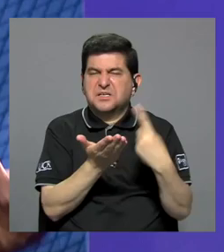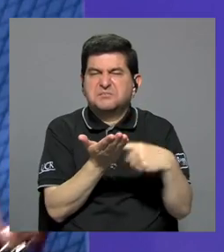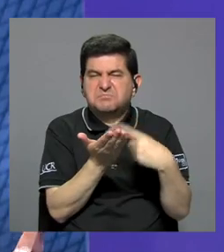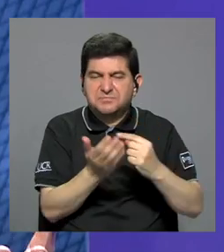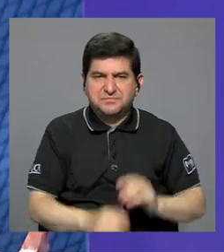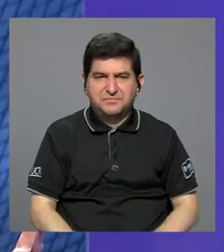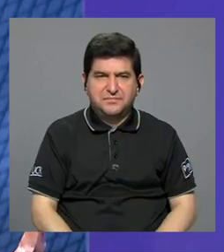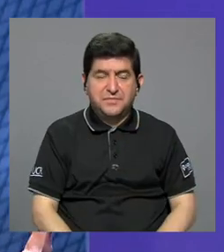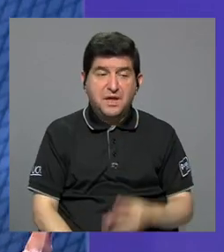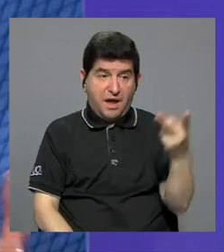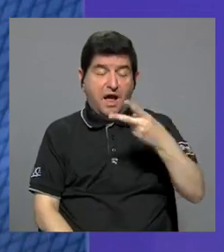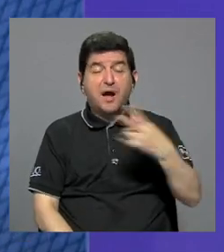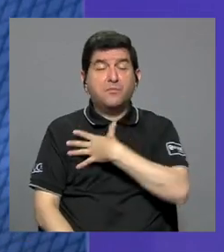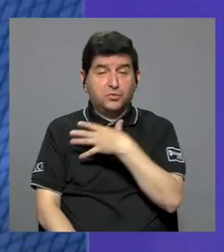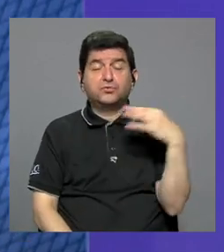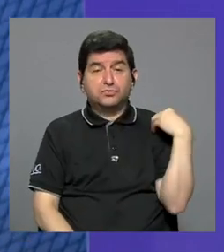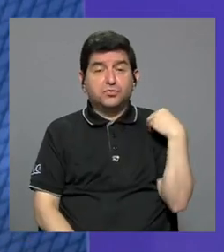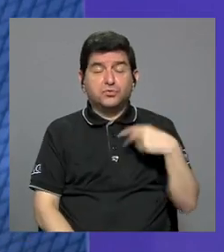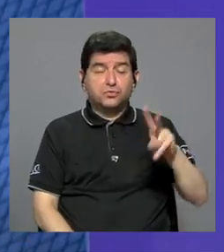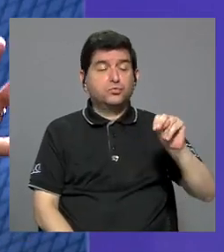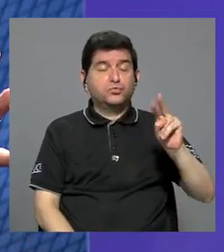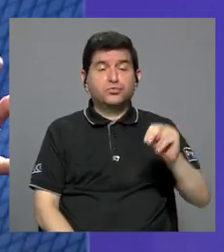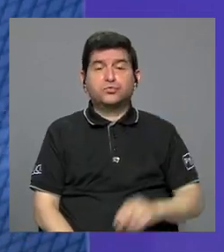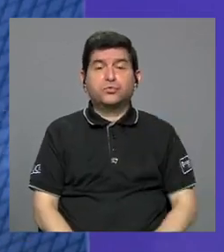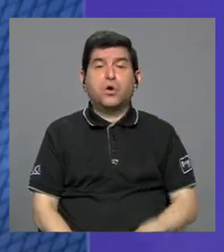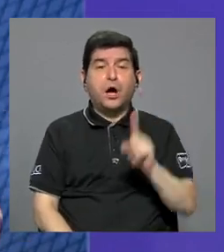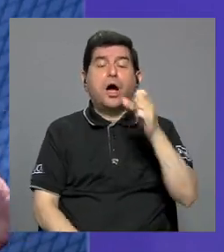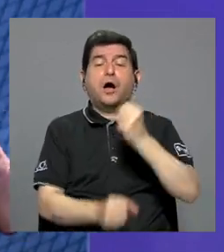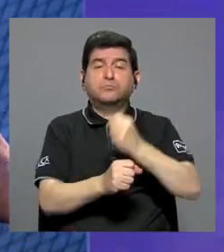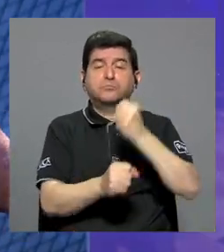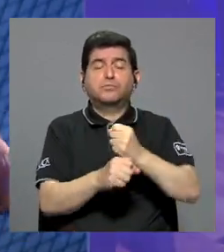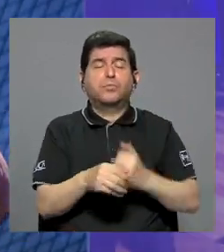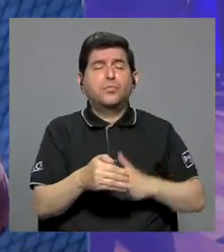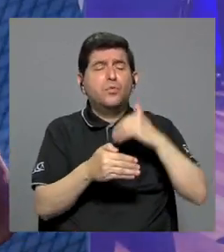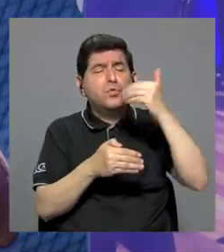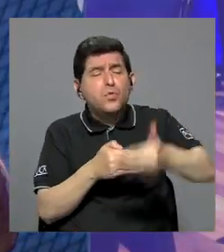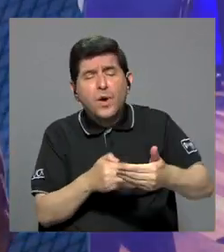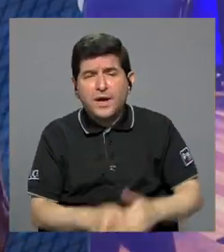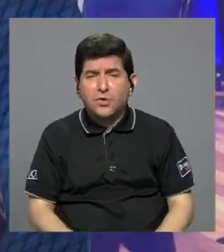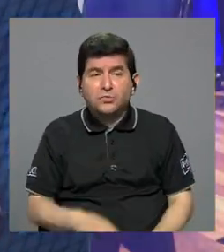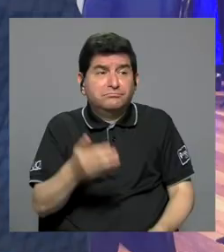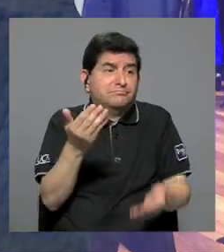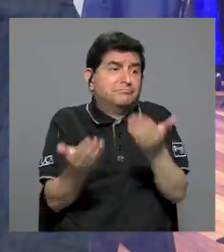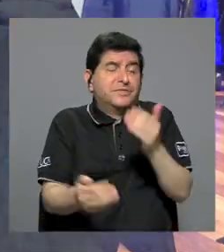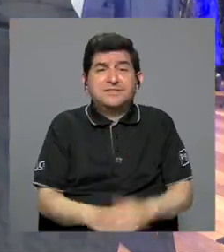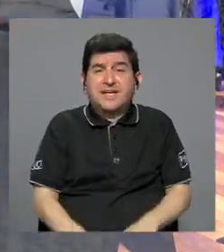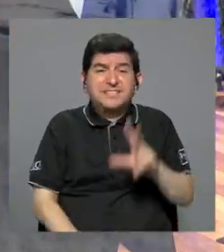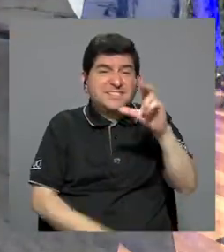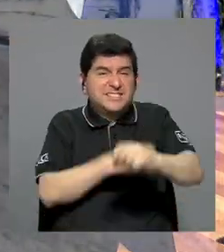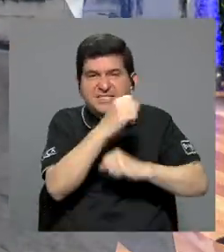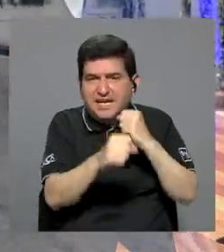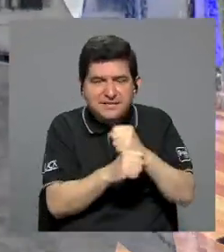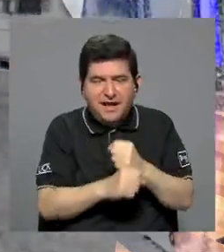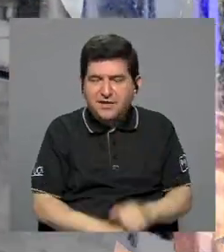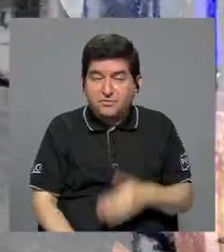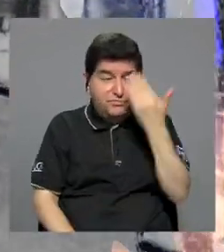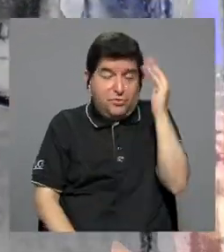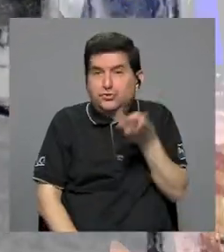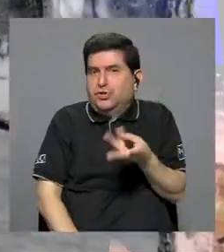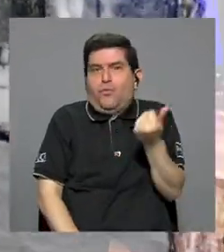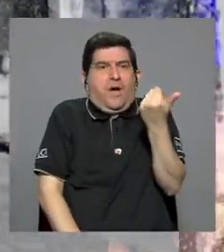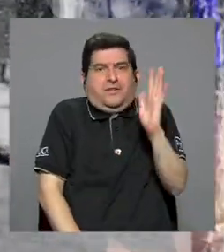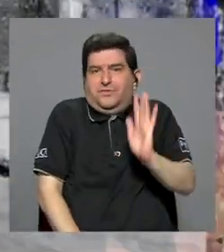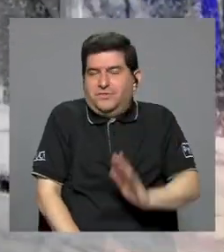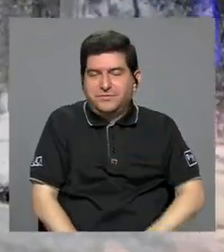momento. A los dos nos encantó la novela, hicimos todo un trabajo. Luego pasaron 30 años, 40 años, ya no sé cuántos años